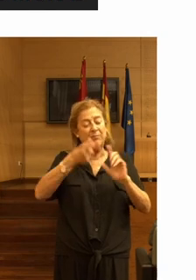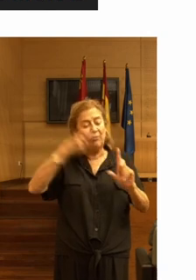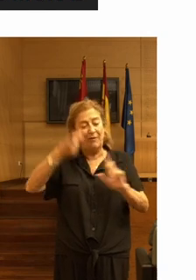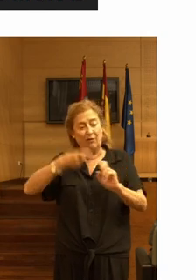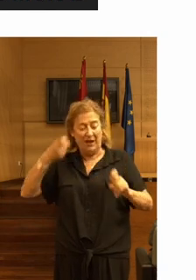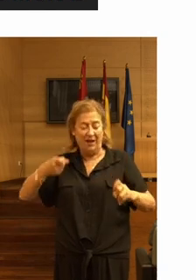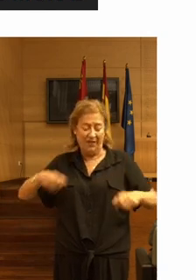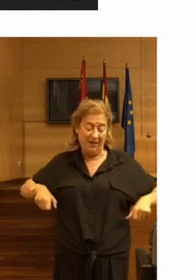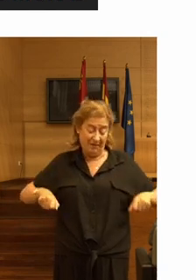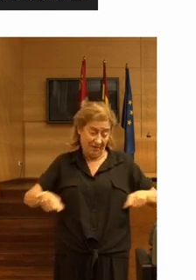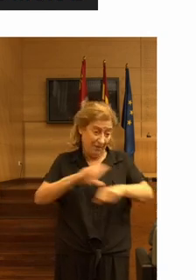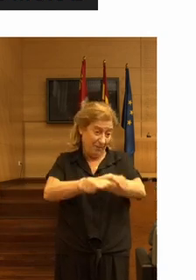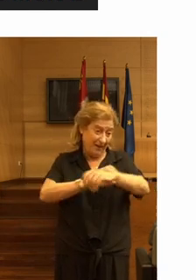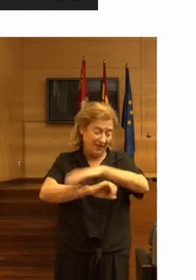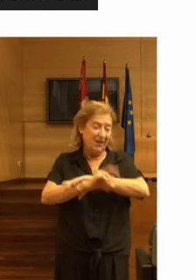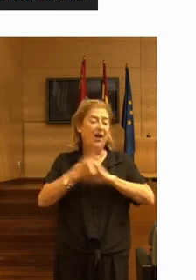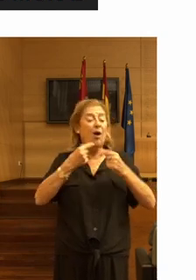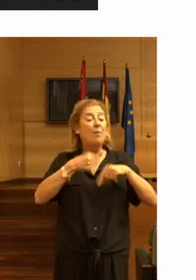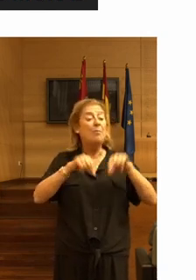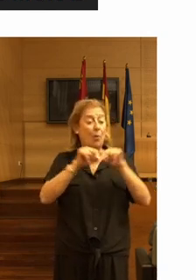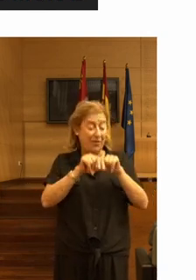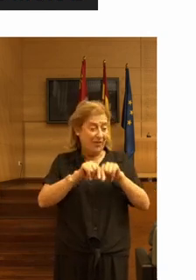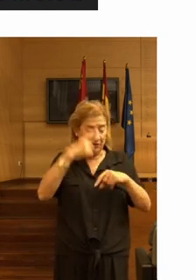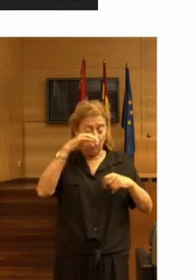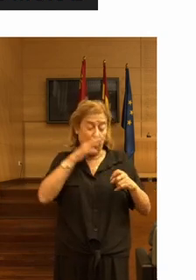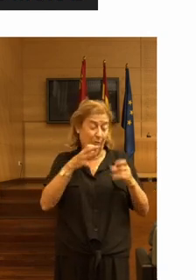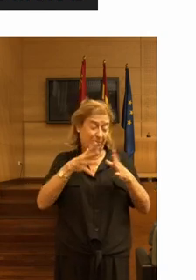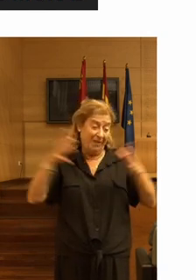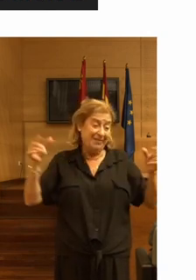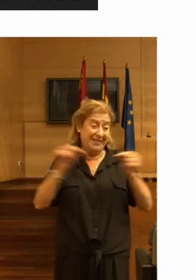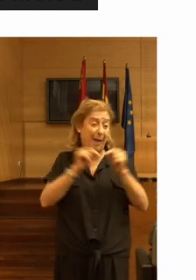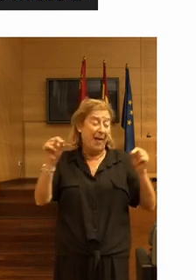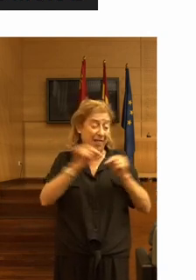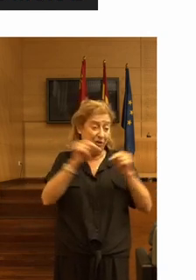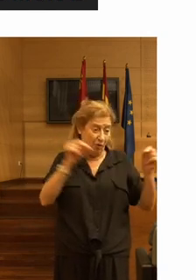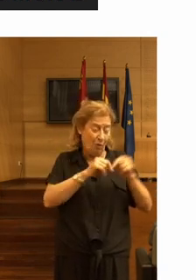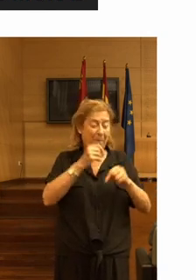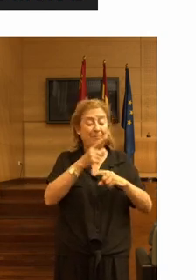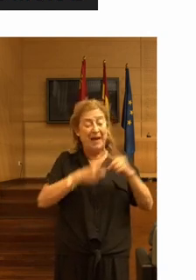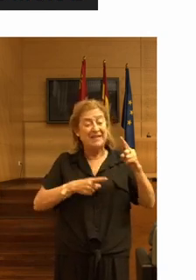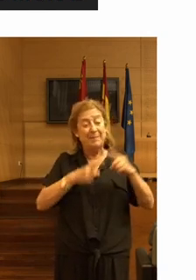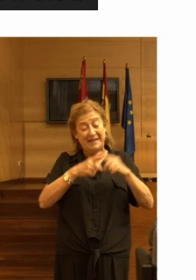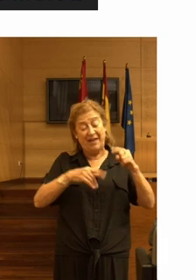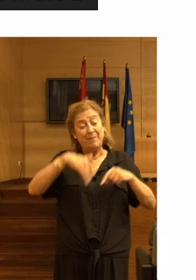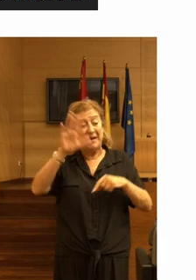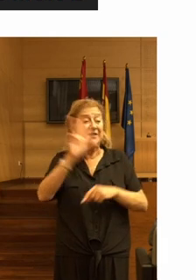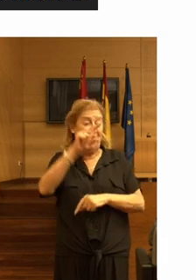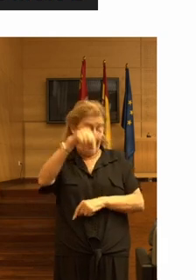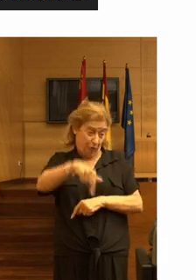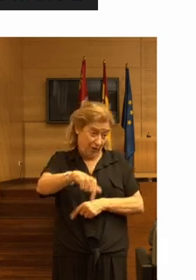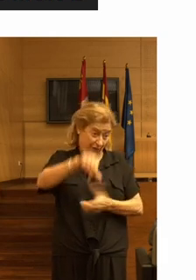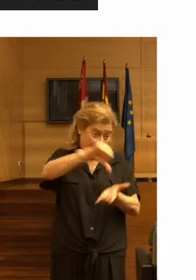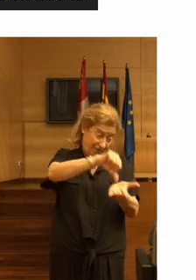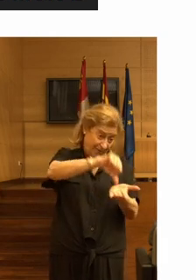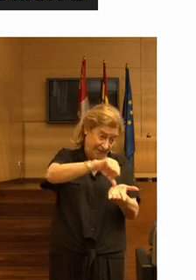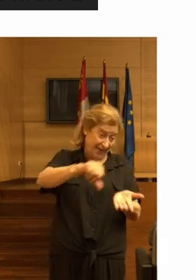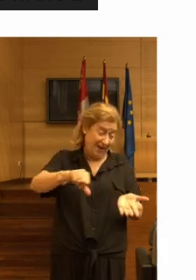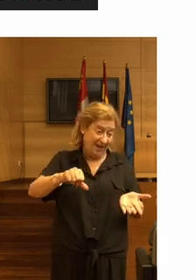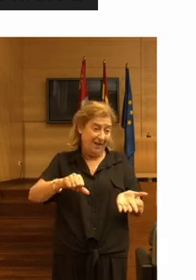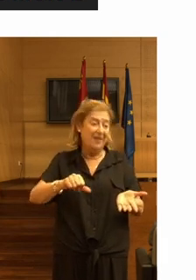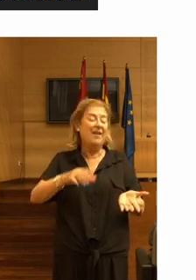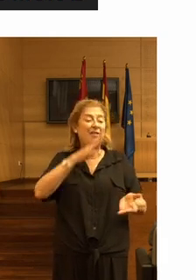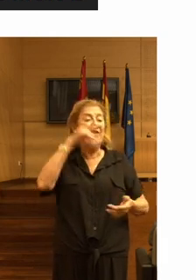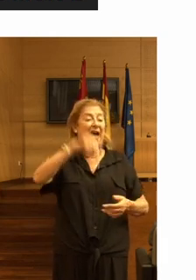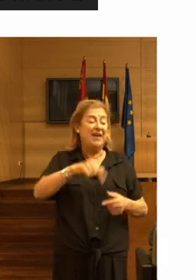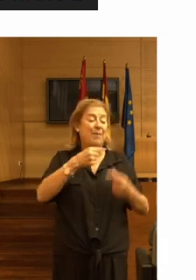sujeciones. Cuanto a las provincias, lógicamente por tamaño, más de la mitad se centraban en Valladolid, estaban en el